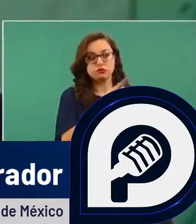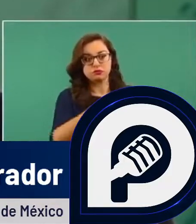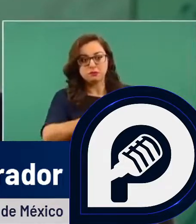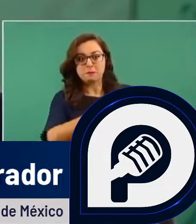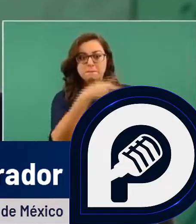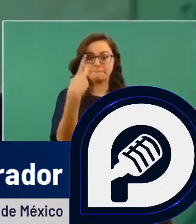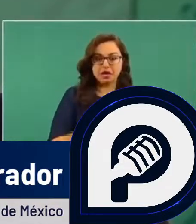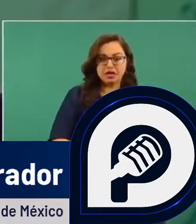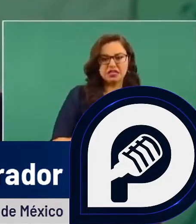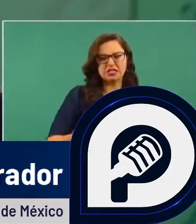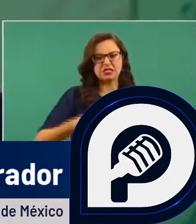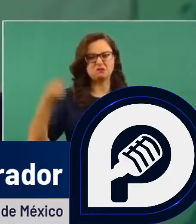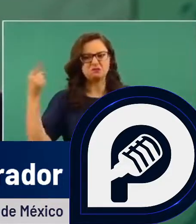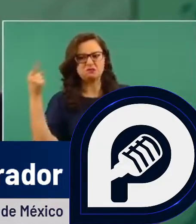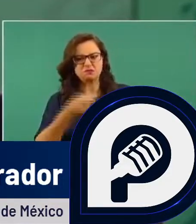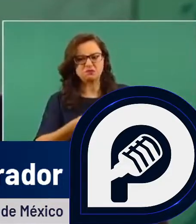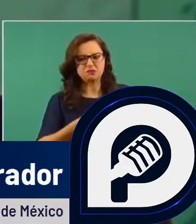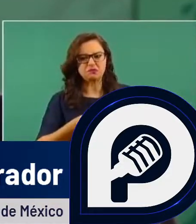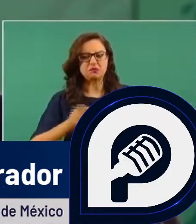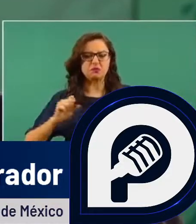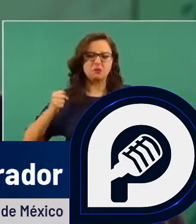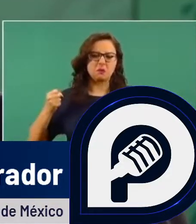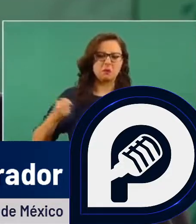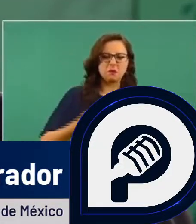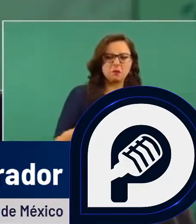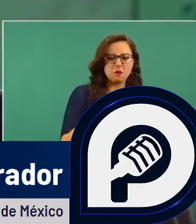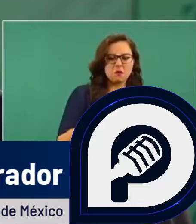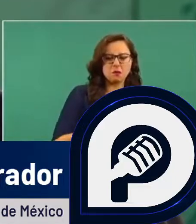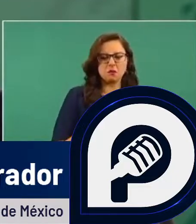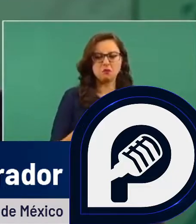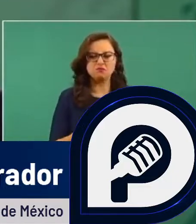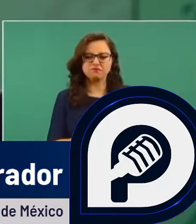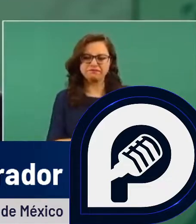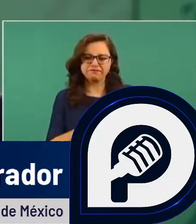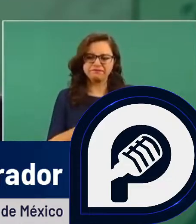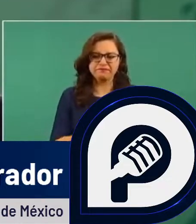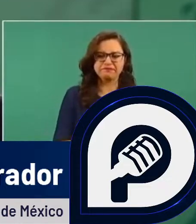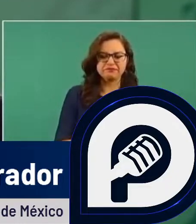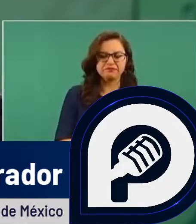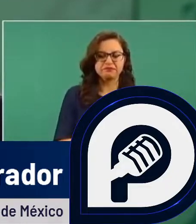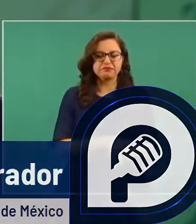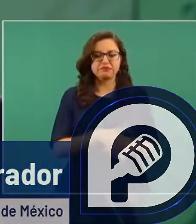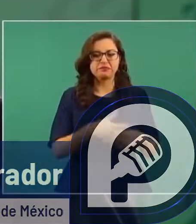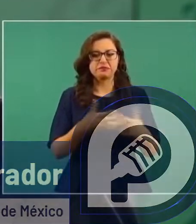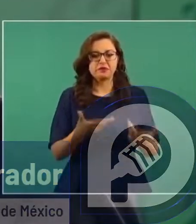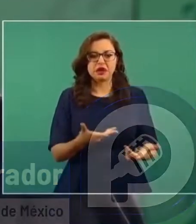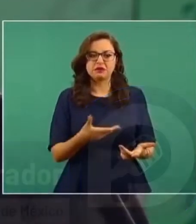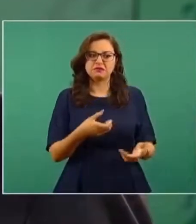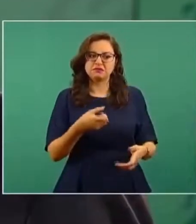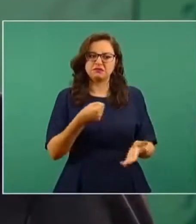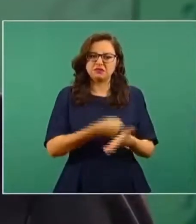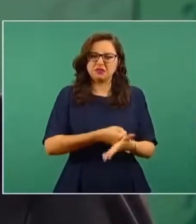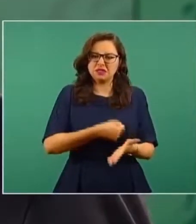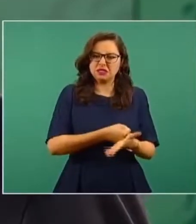que no los intimiden, que no los obliguen a declinar